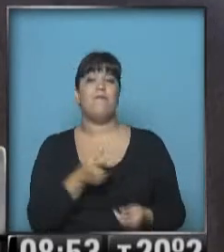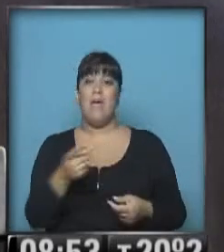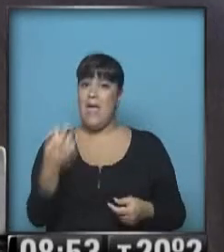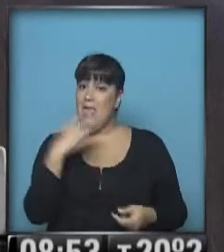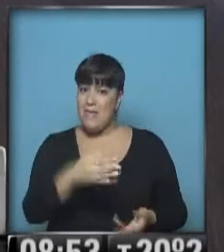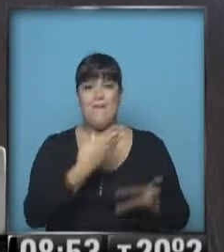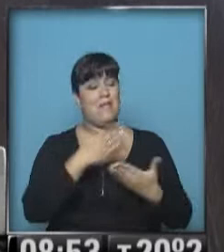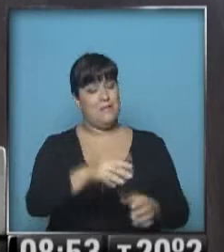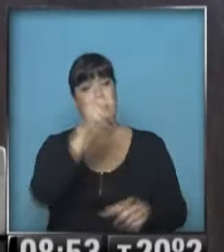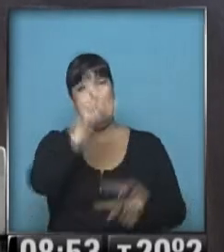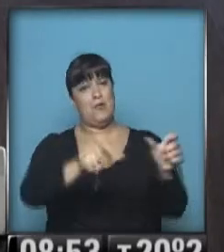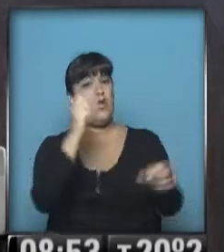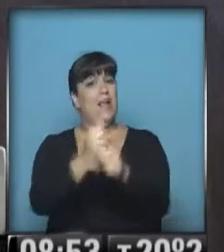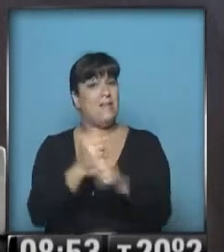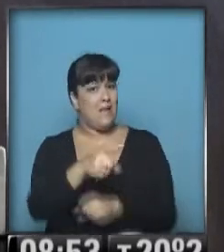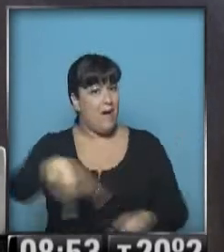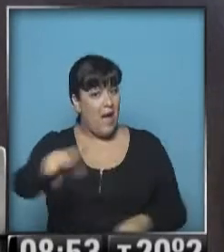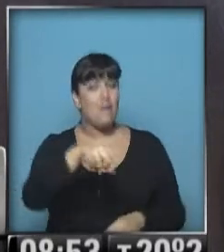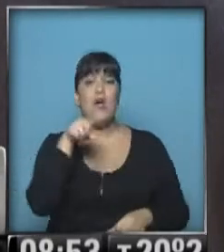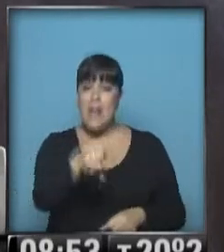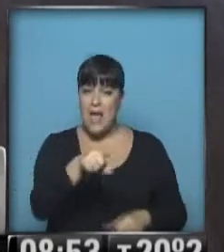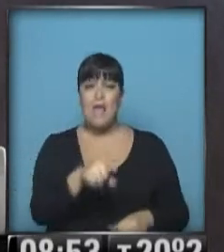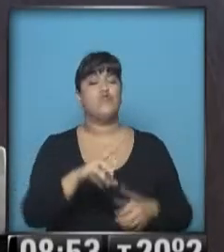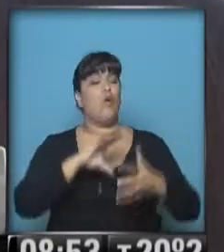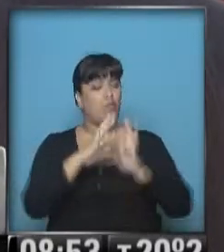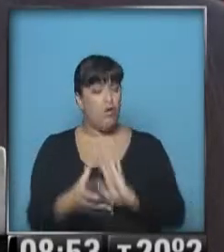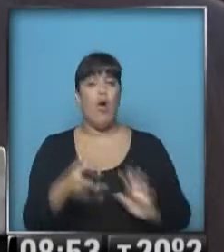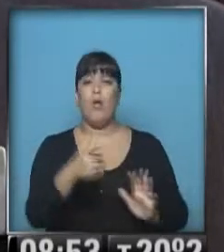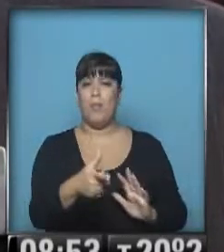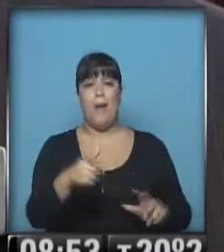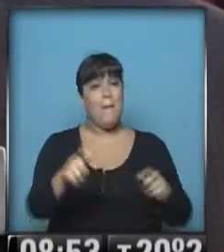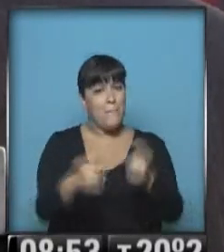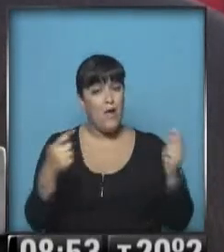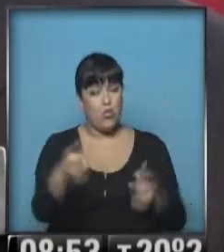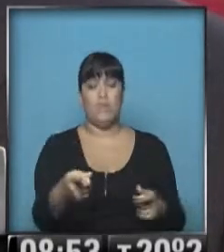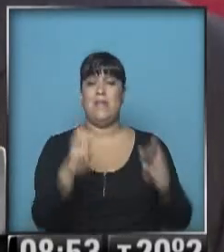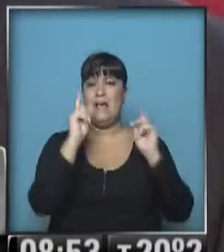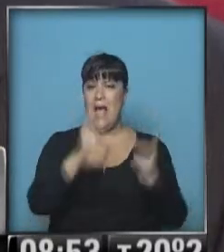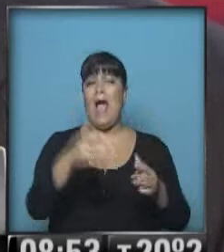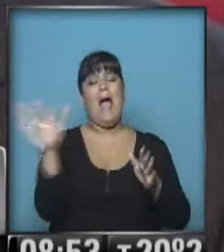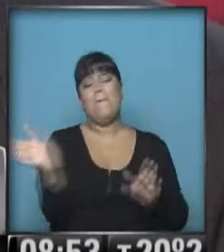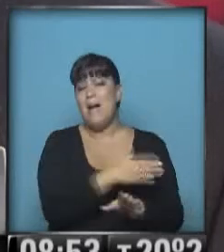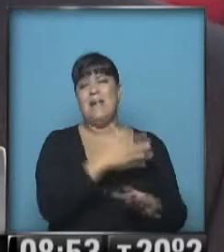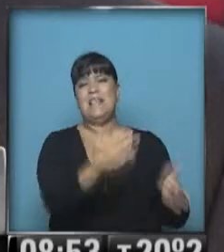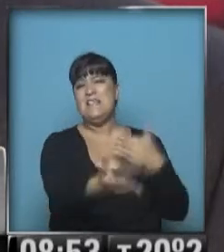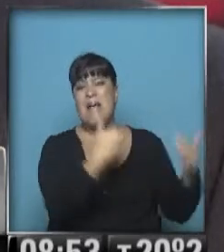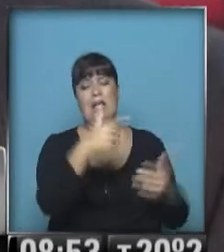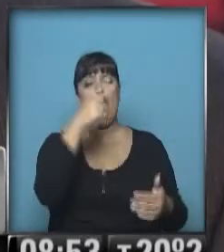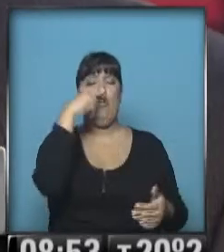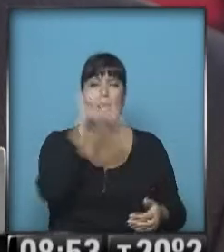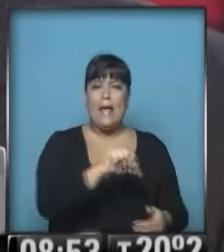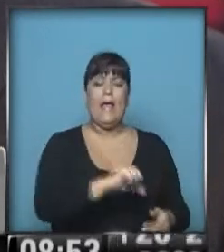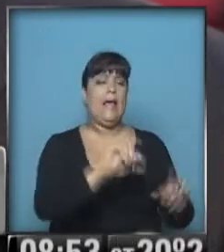los trabajadores que son las grandes víctimas aparte del saqueo petrolero argentino de la quiebra energética